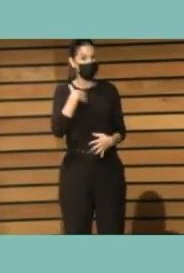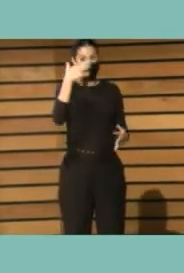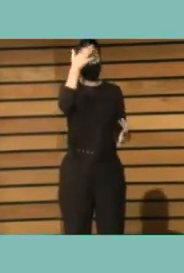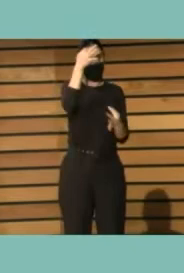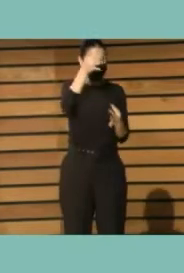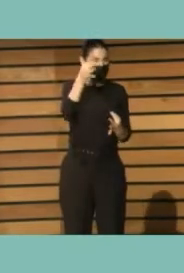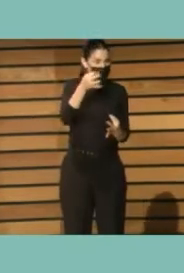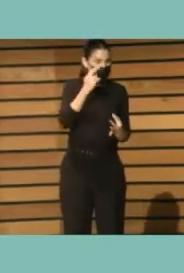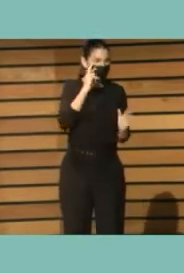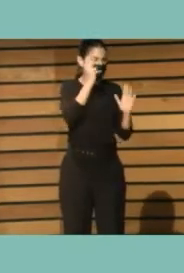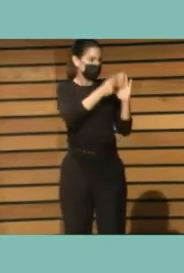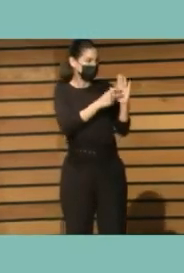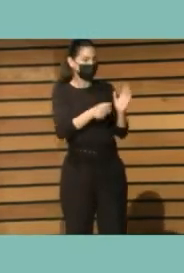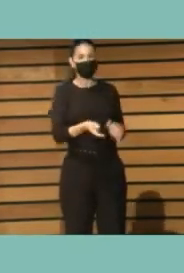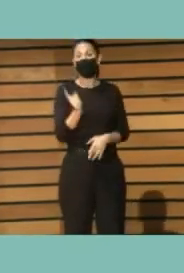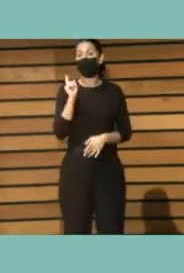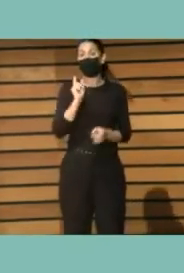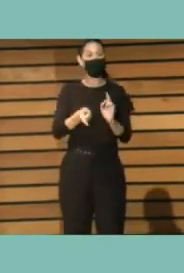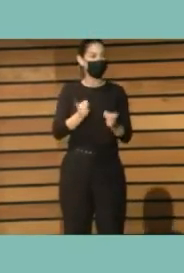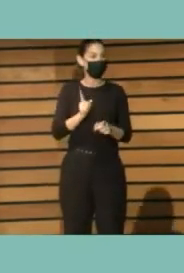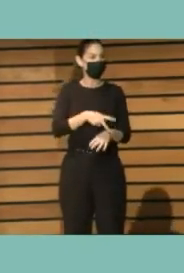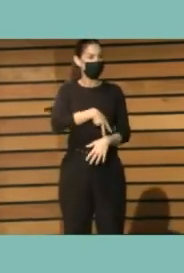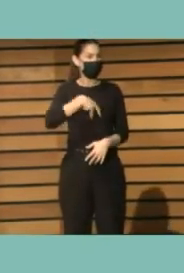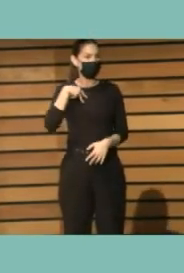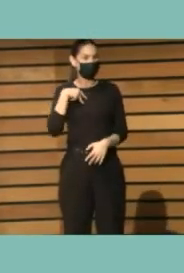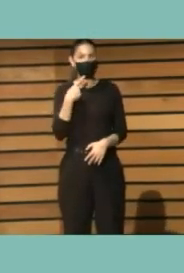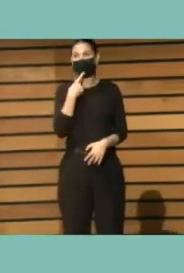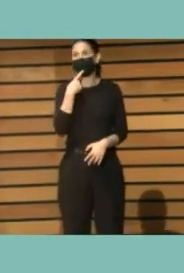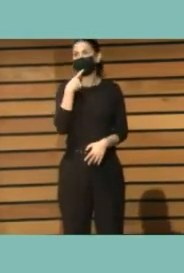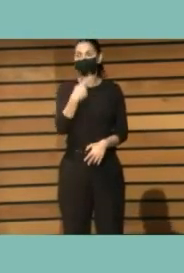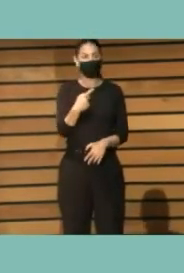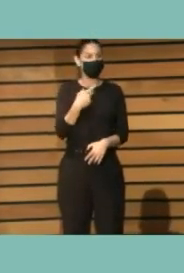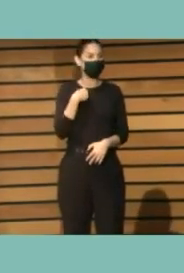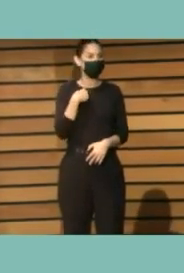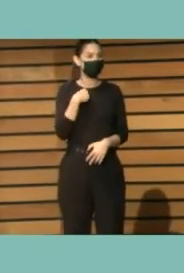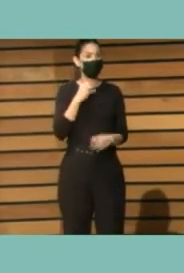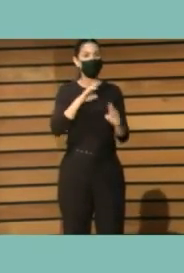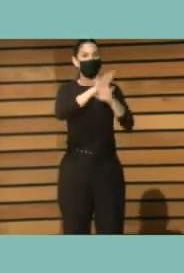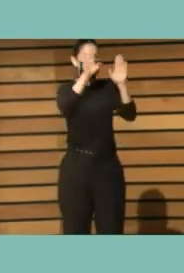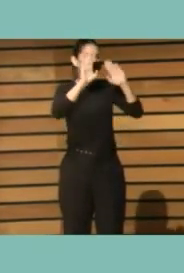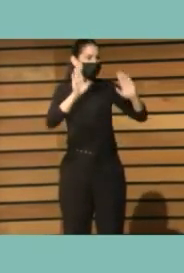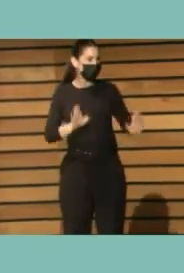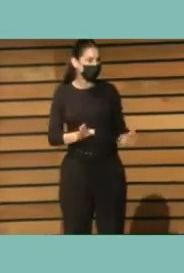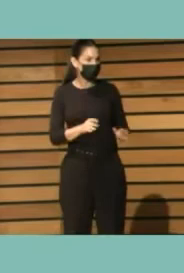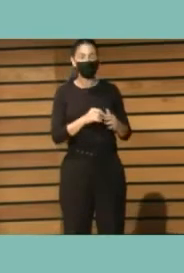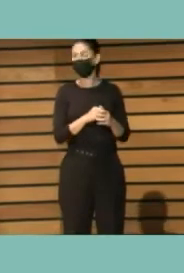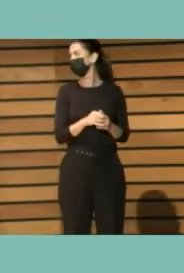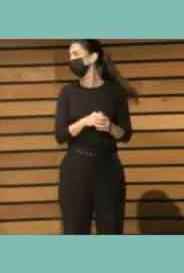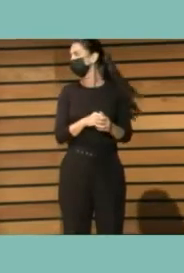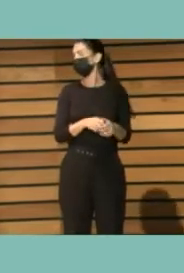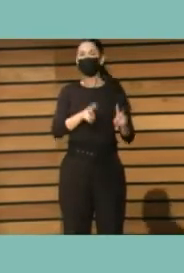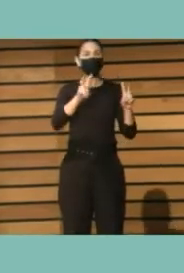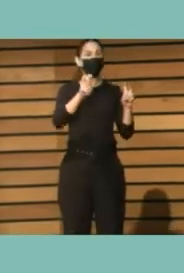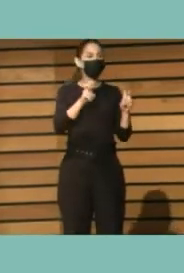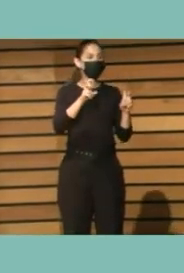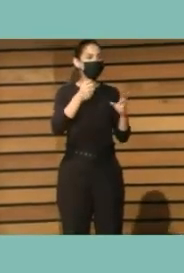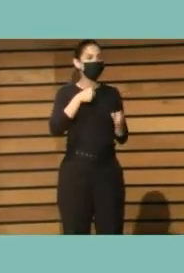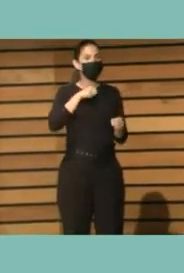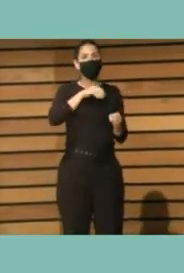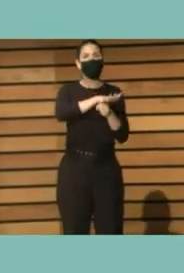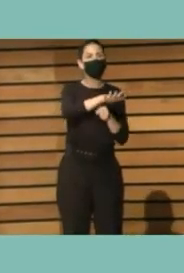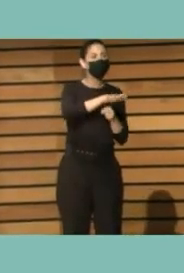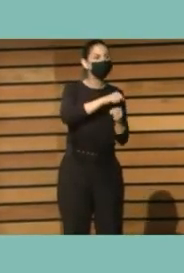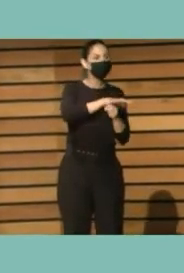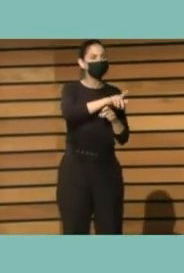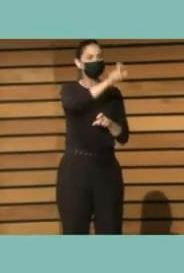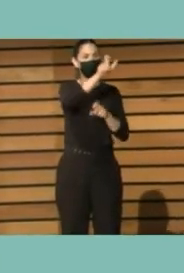escuchado a la directora general diciéndonos cuál es el resultado de nuestros, del impacto, pero